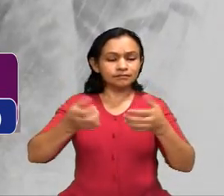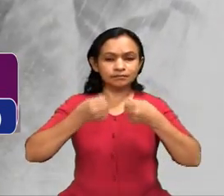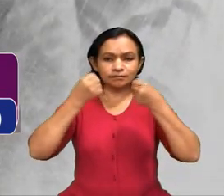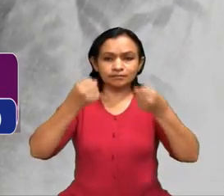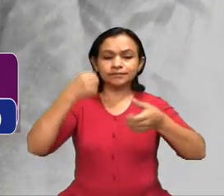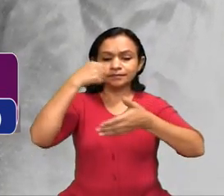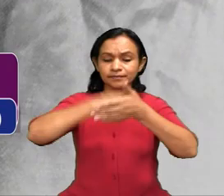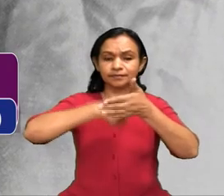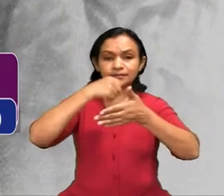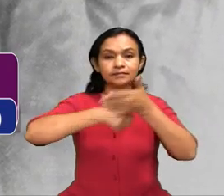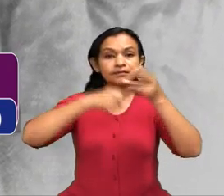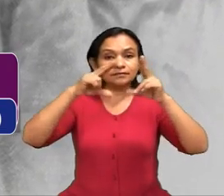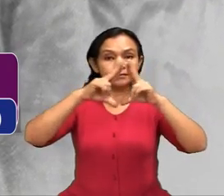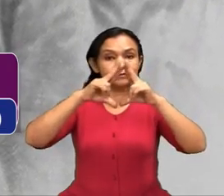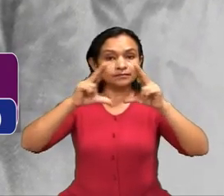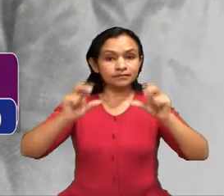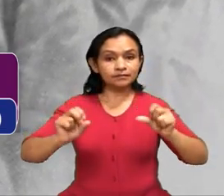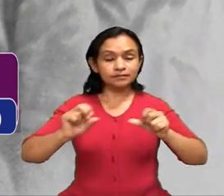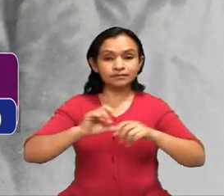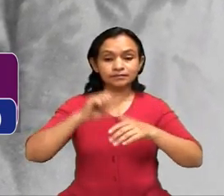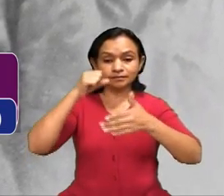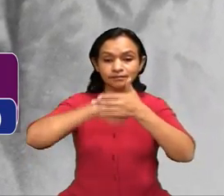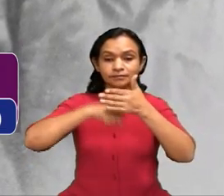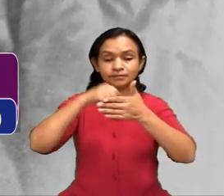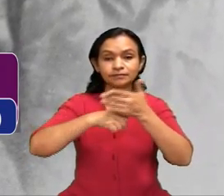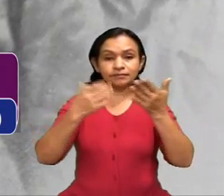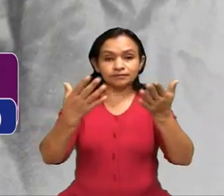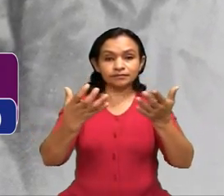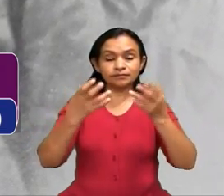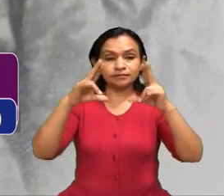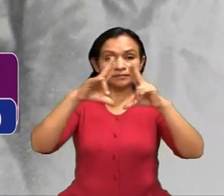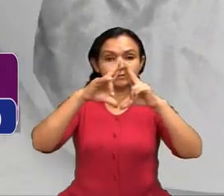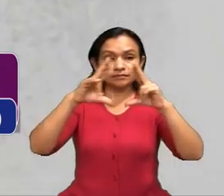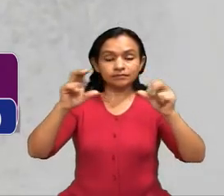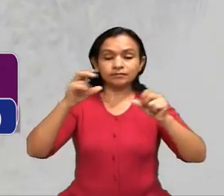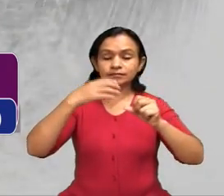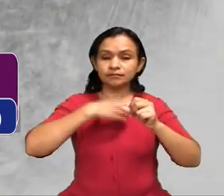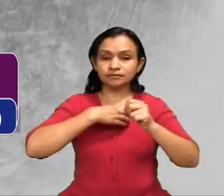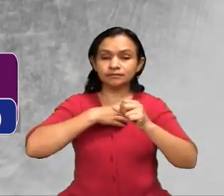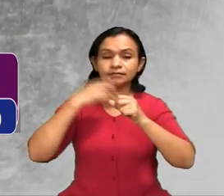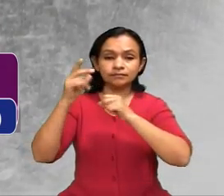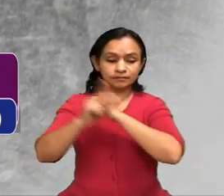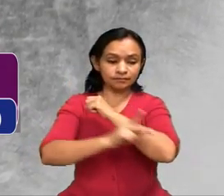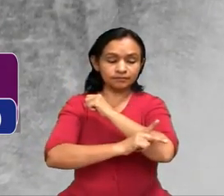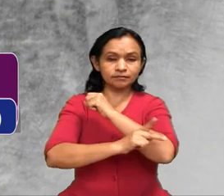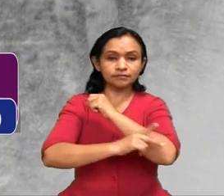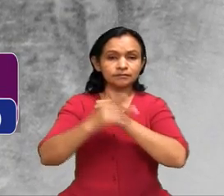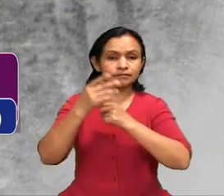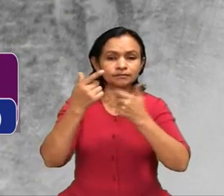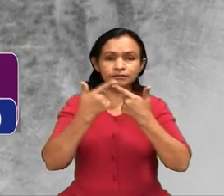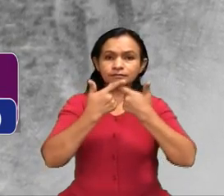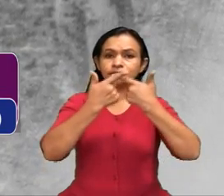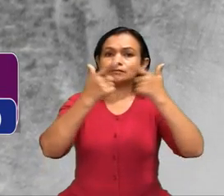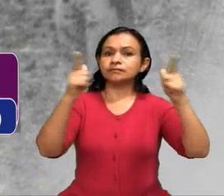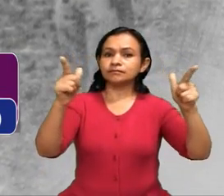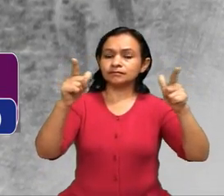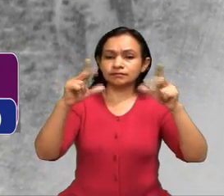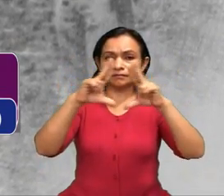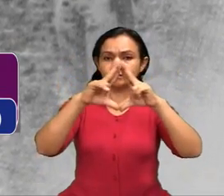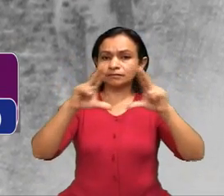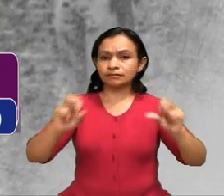por Nicaragua, que luchó porque Nicaragua fuera una república soberana y